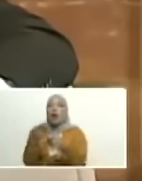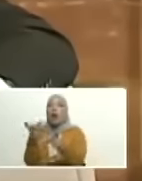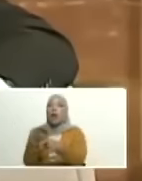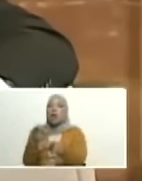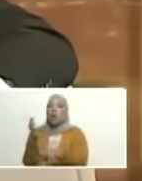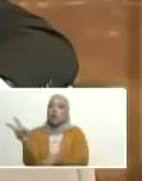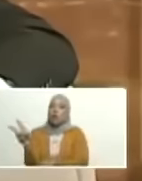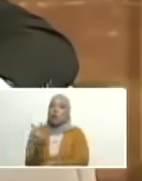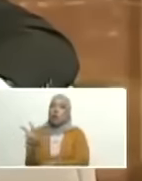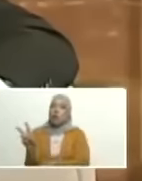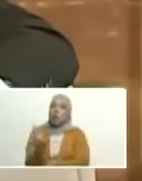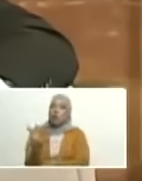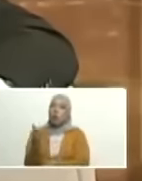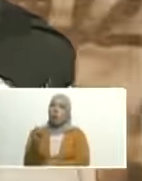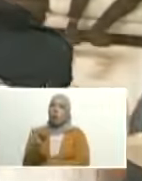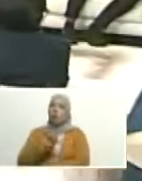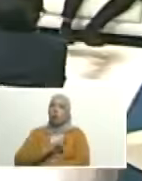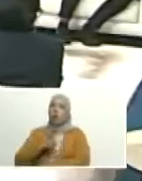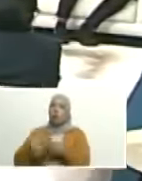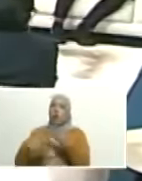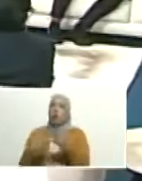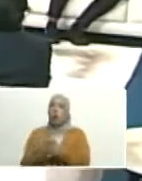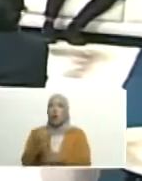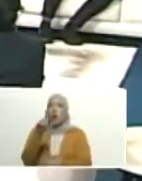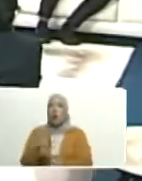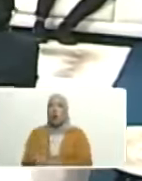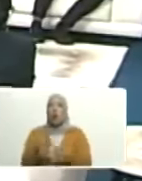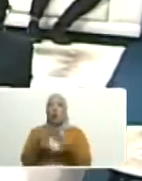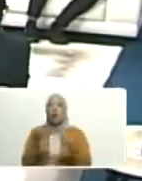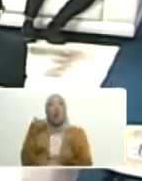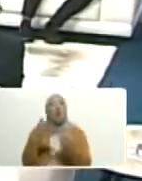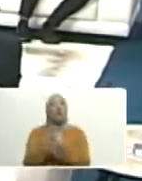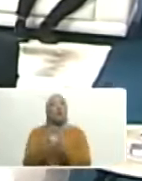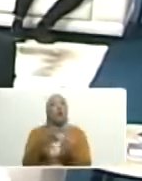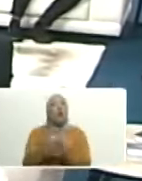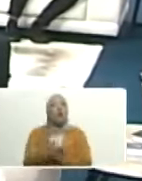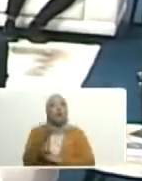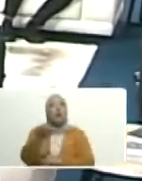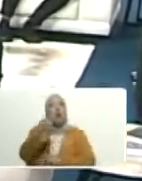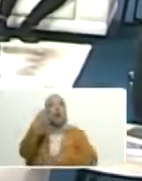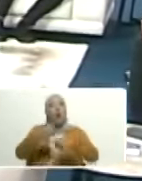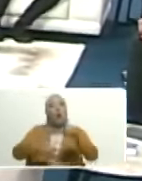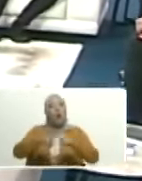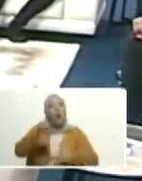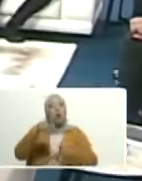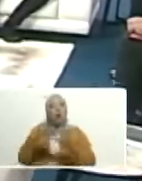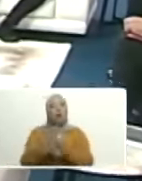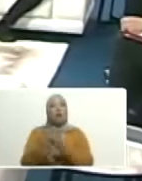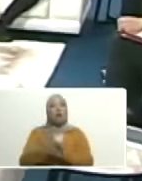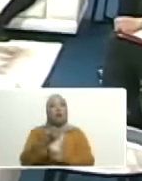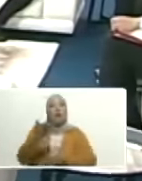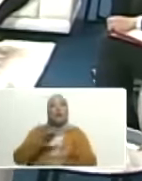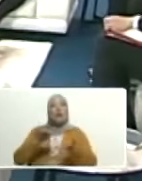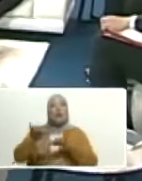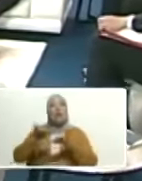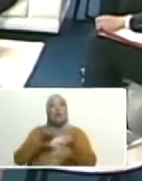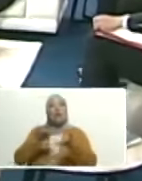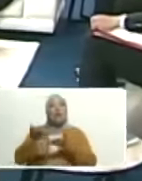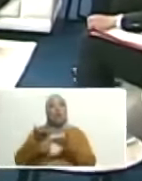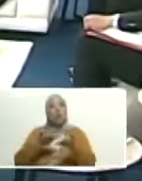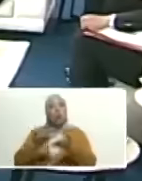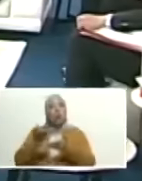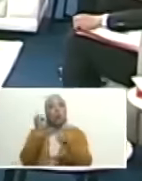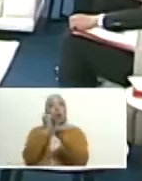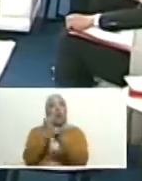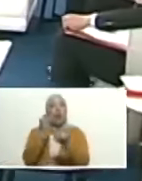para Venezuela y desde Venezuela, así como todo lo que tiene que ver con materiales y servicios. Eso es algo